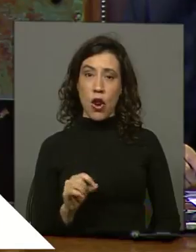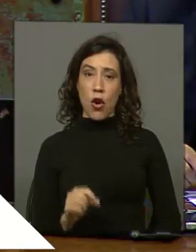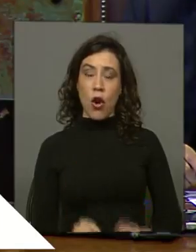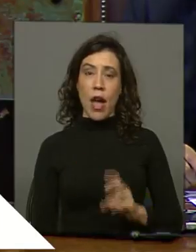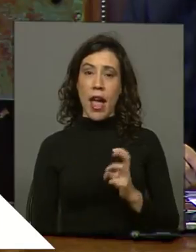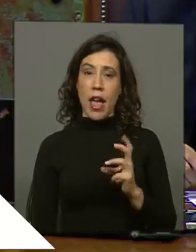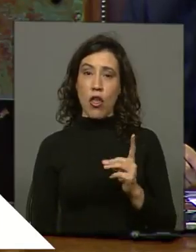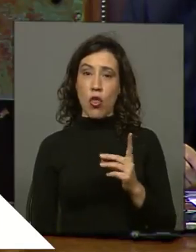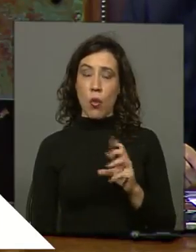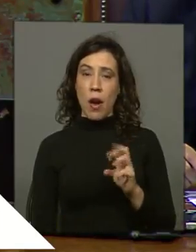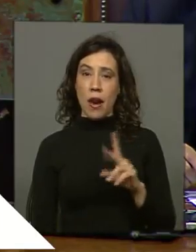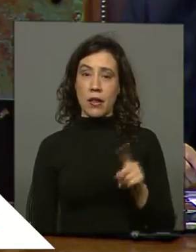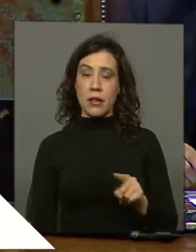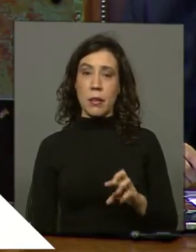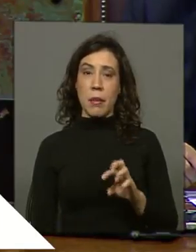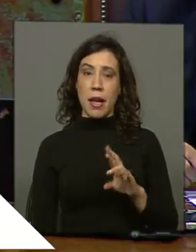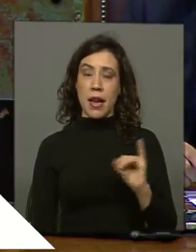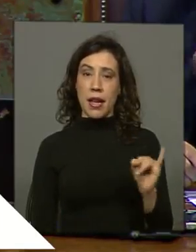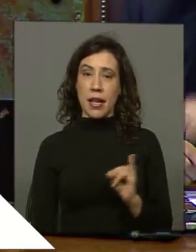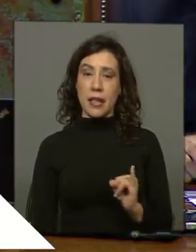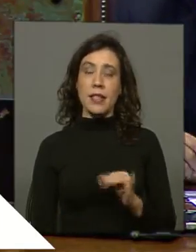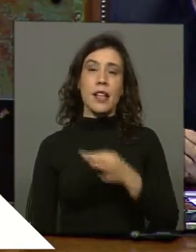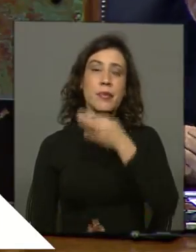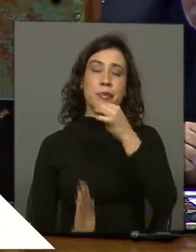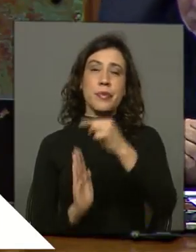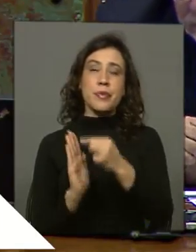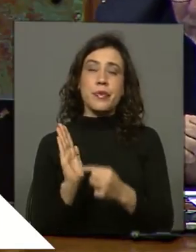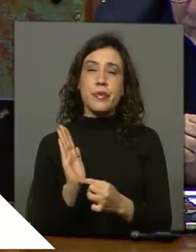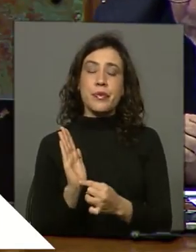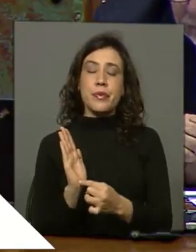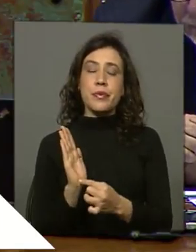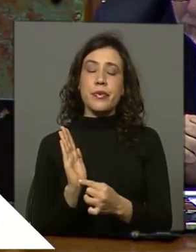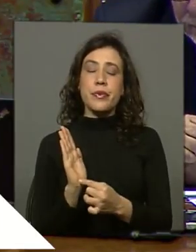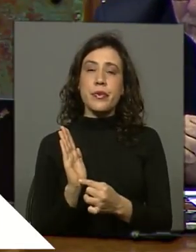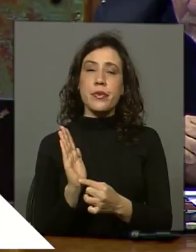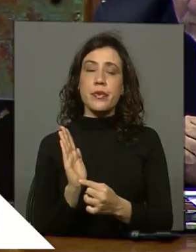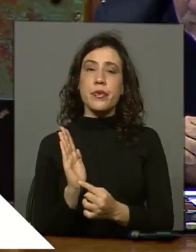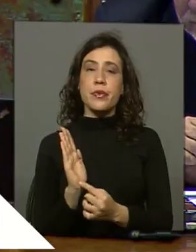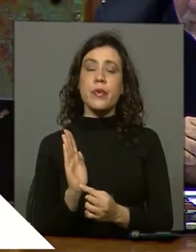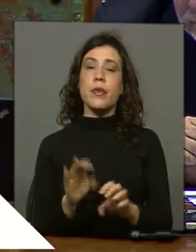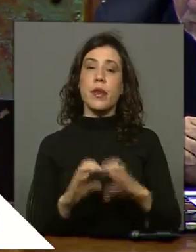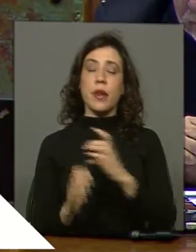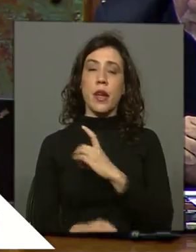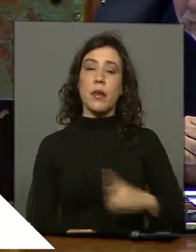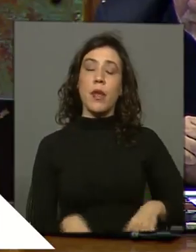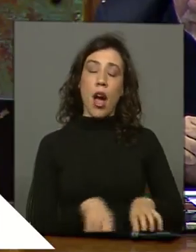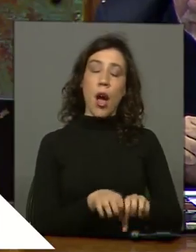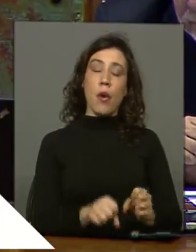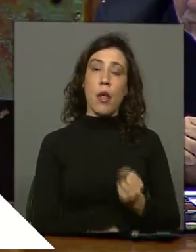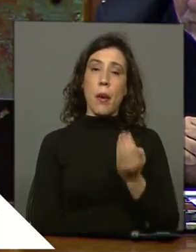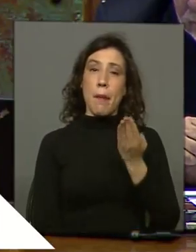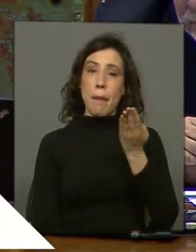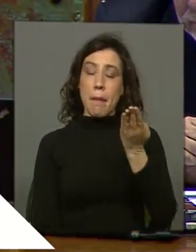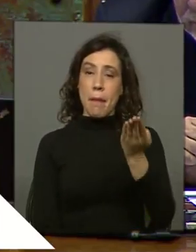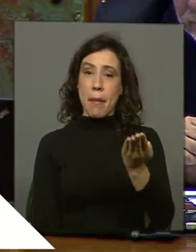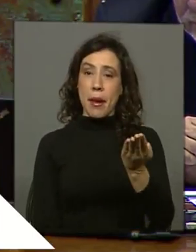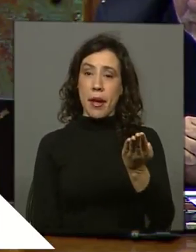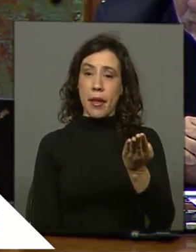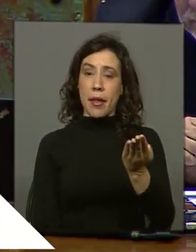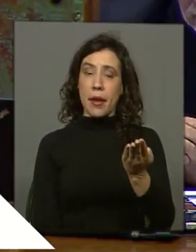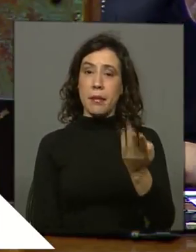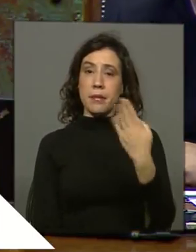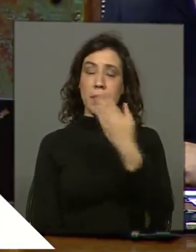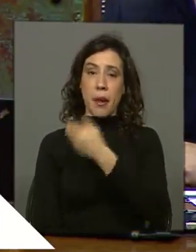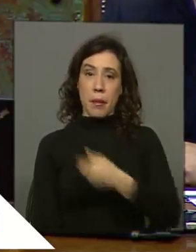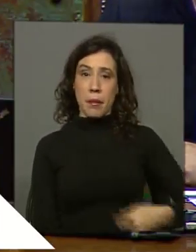Manuel Edwards y José Pérez y en su parte pertinente señalar lo siguiente son la cámara de diputados acuerdos solicitar a su